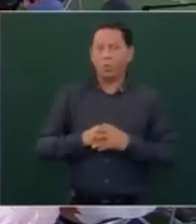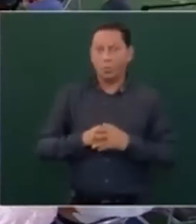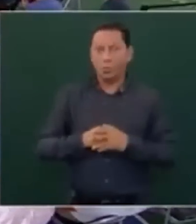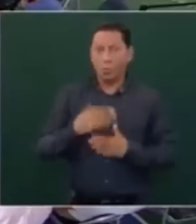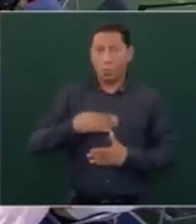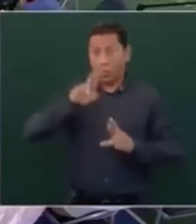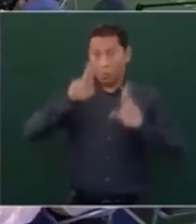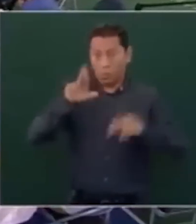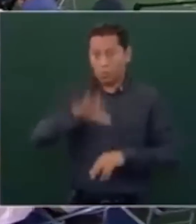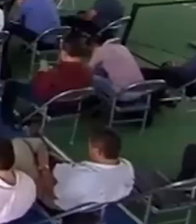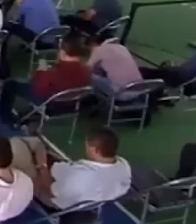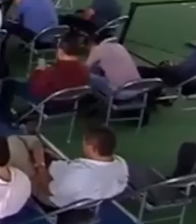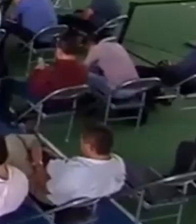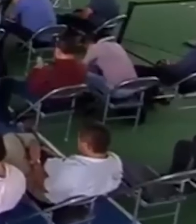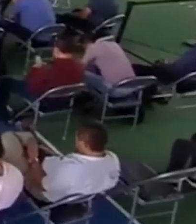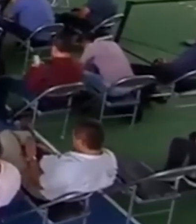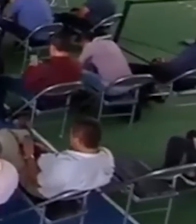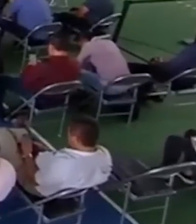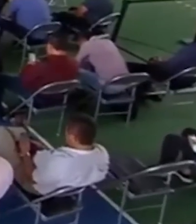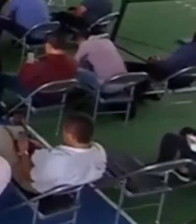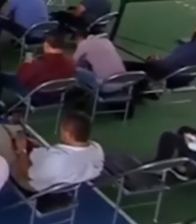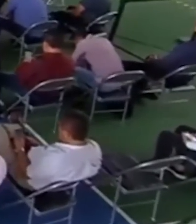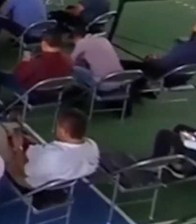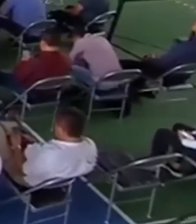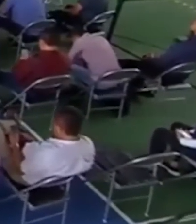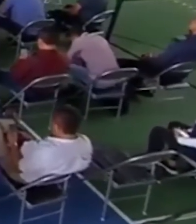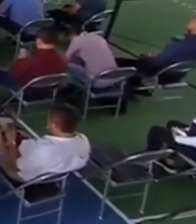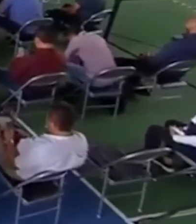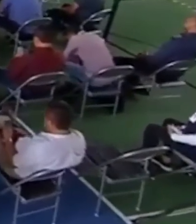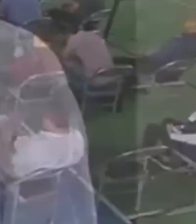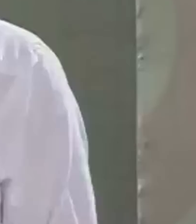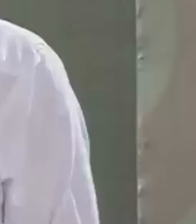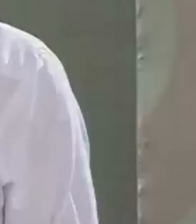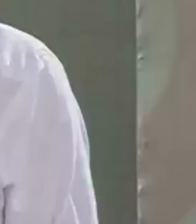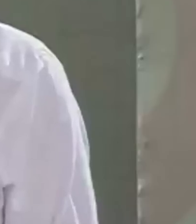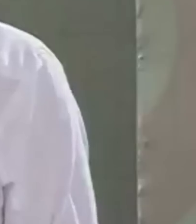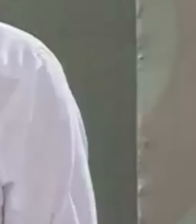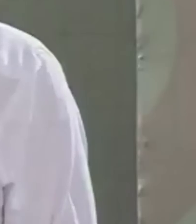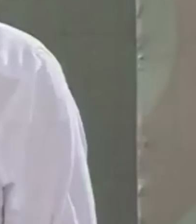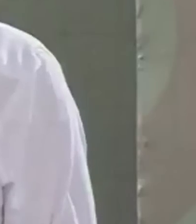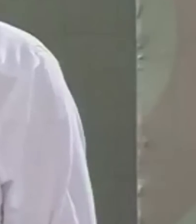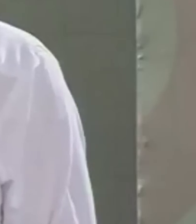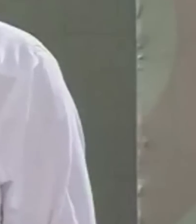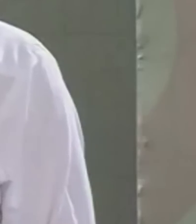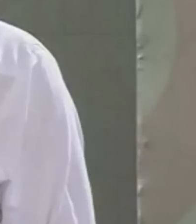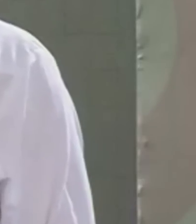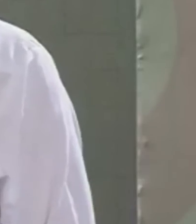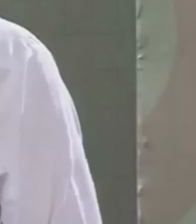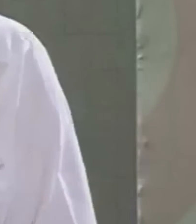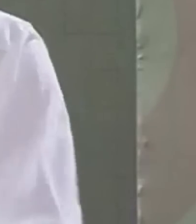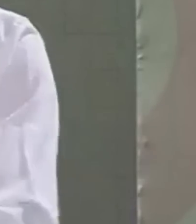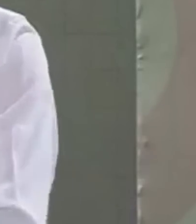manda, el pueblo decide. En el artículo 39 de la Constitución